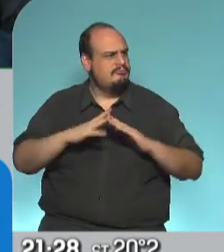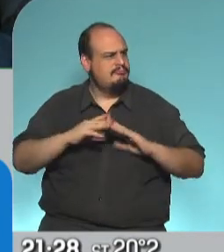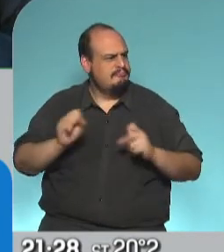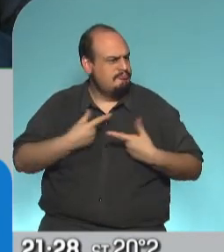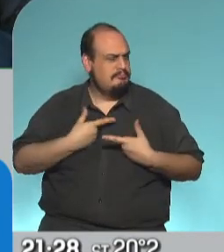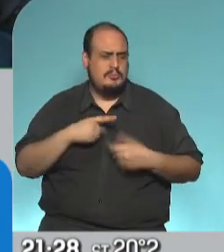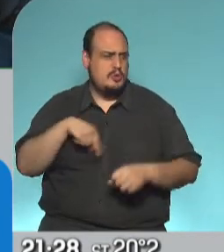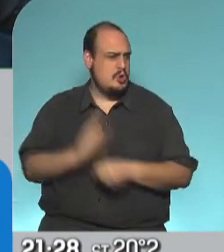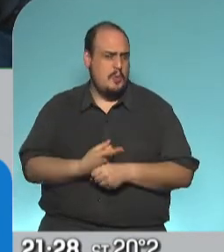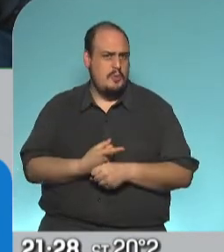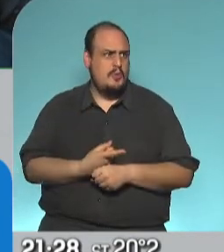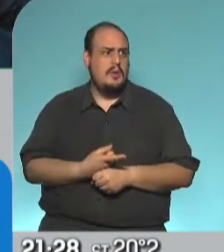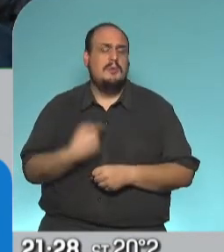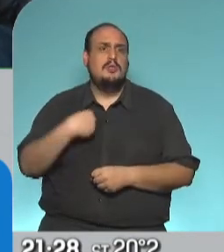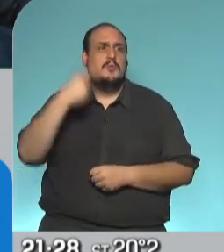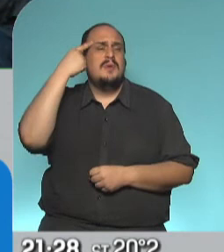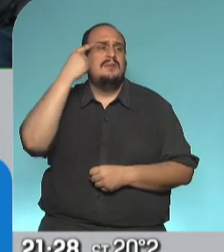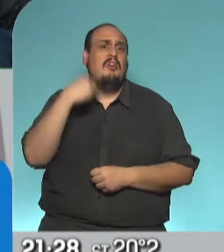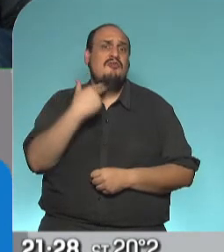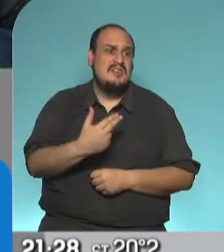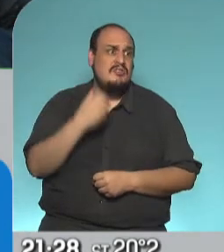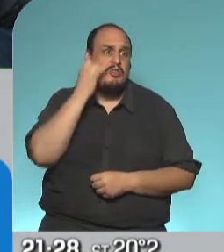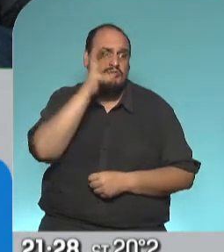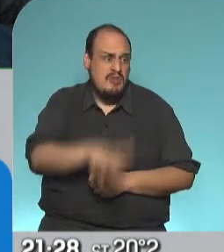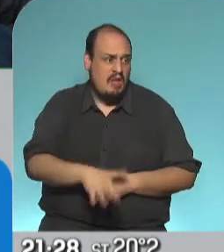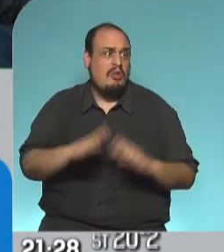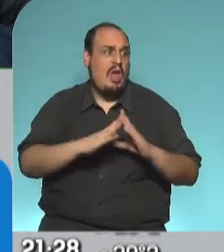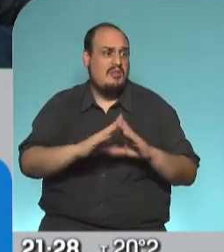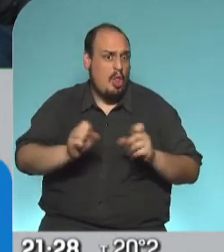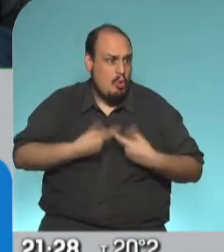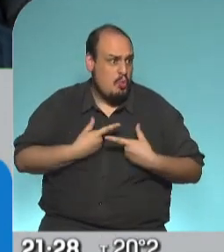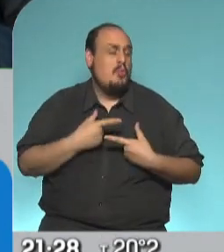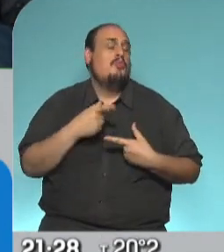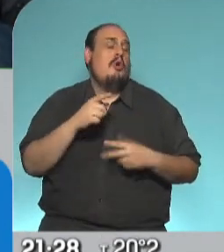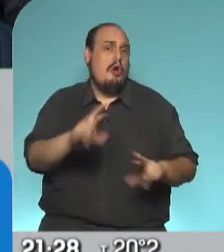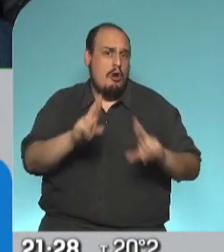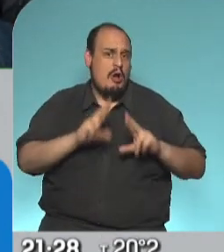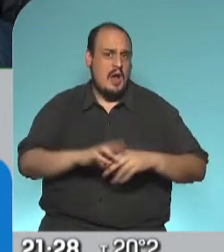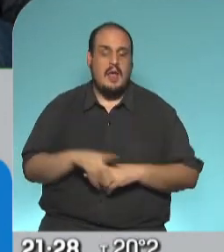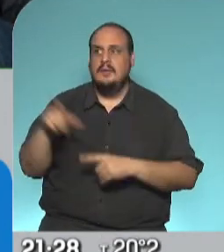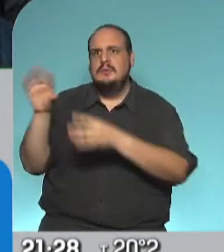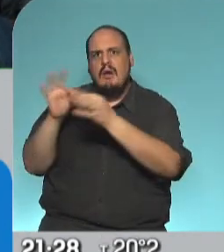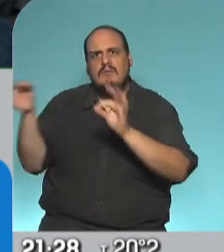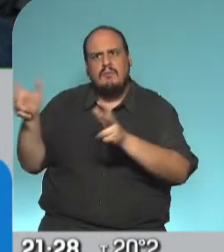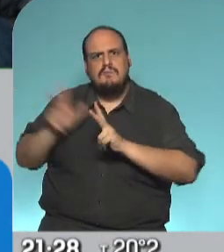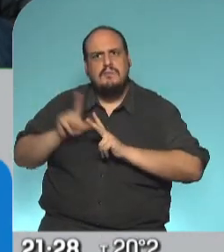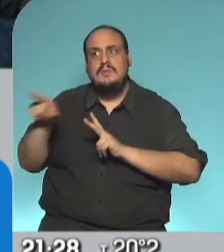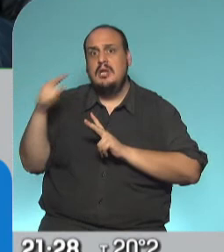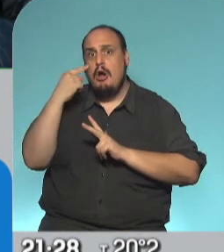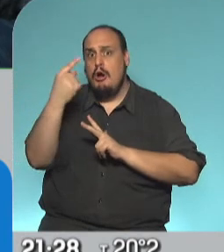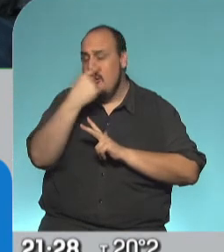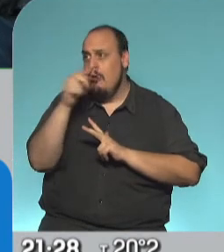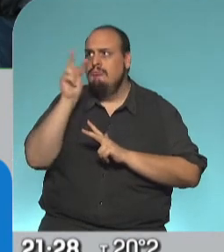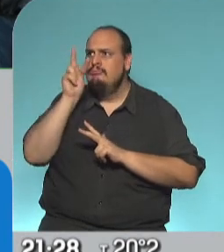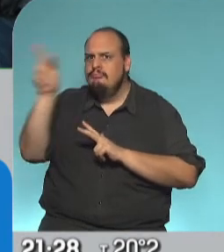propia, pero desearía que mis hijos y mis nietos la tengan. Y creo que esa frase y esos ojos y